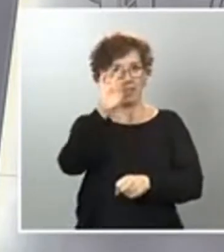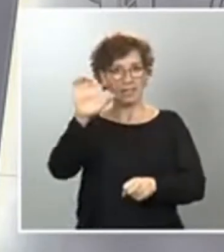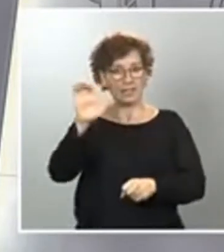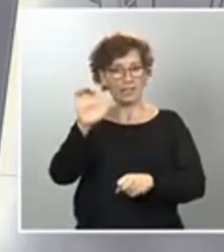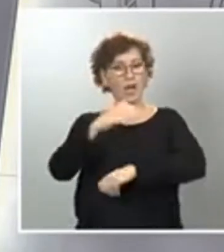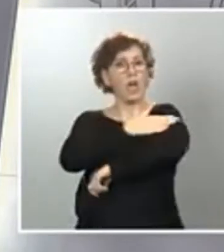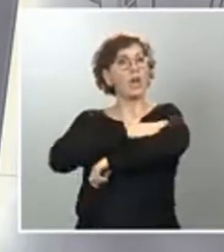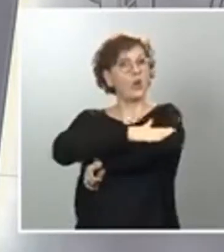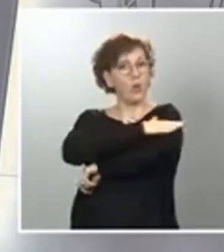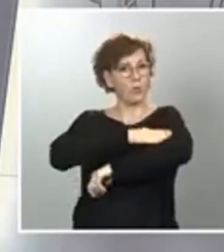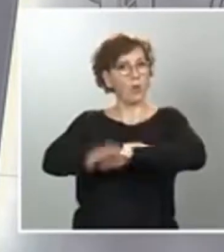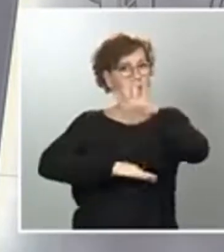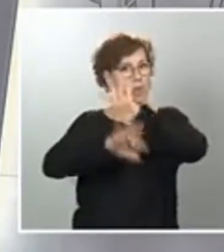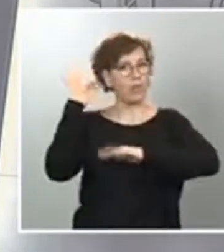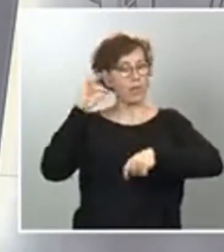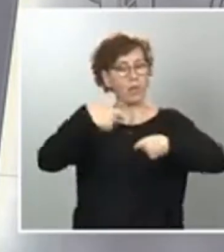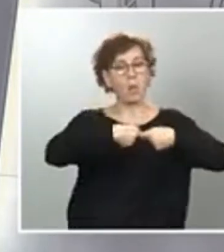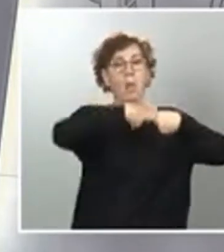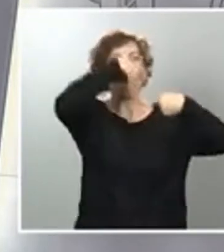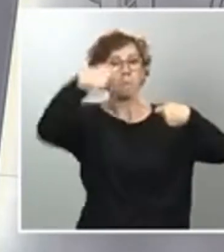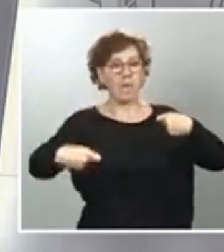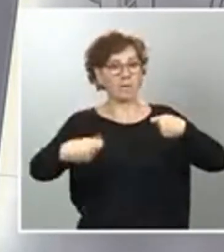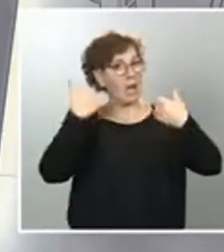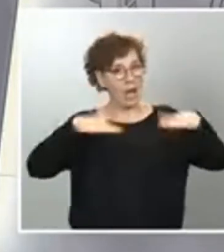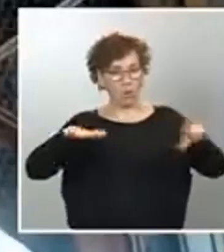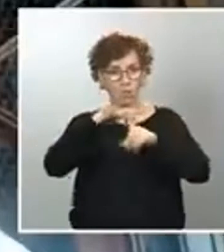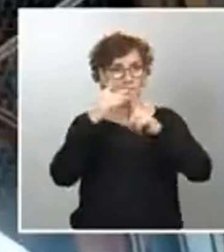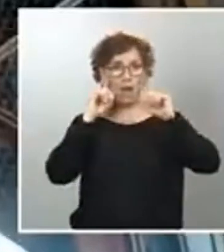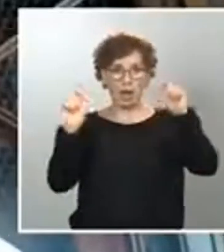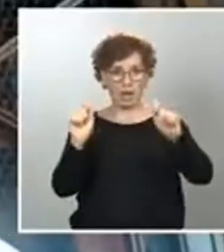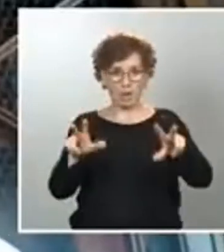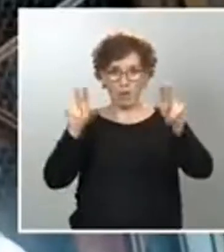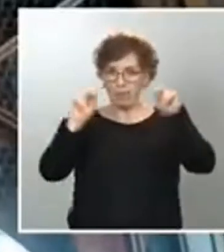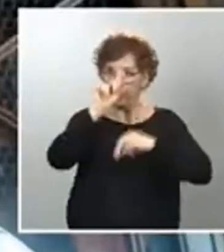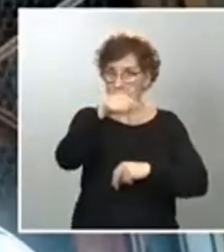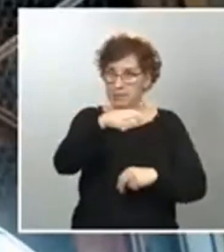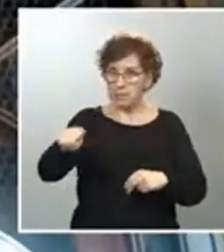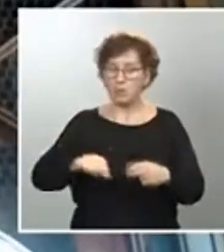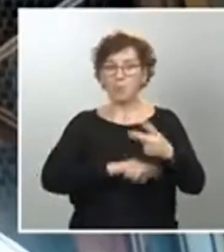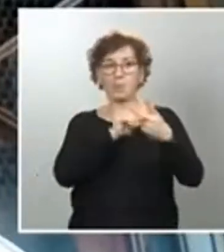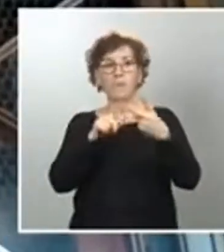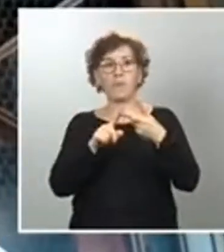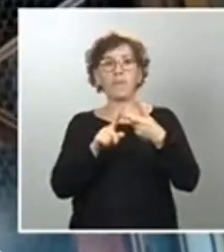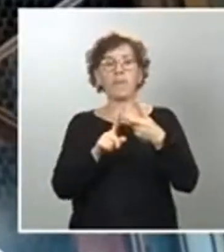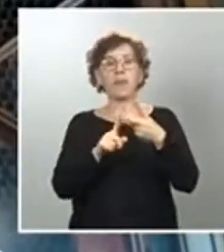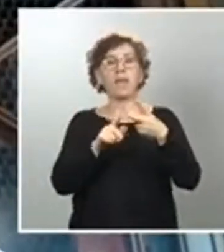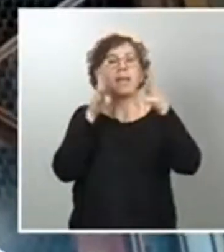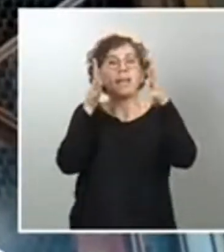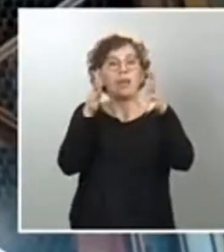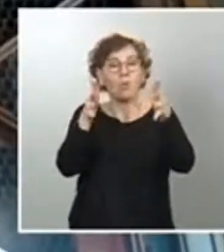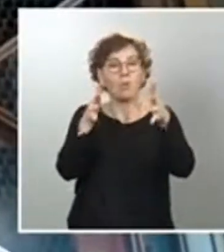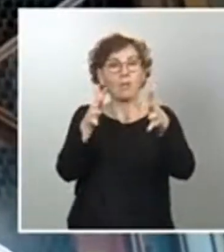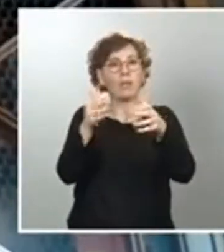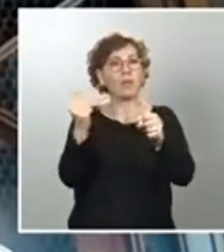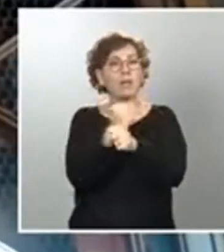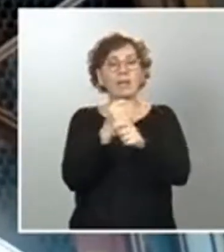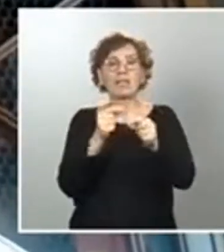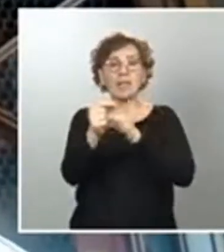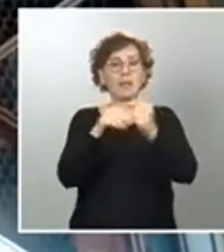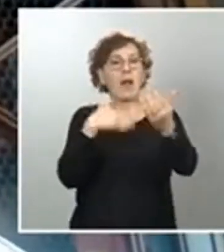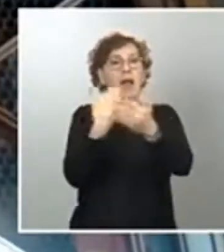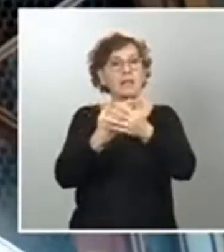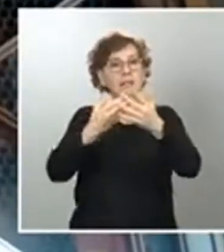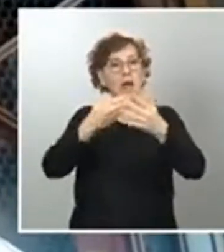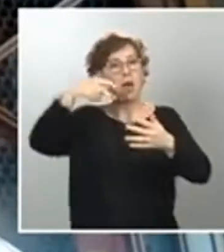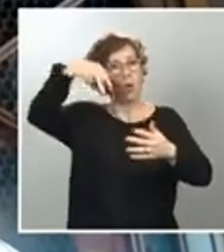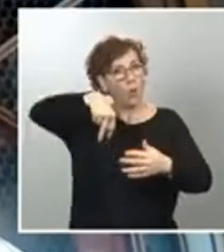más allá de que acabe el estado de alarma. Y luego también si la recomendación sigue siendo el teletrabajo hasta el mes de junio. Y respecto